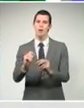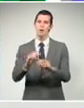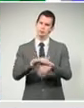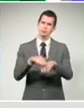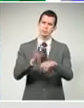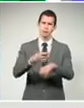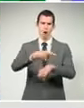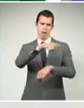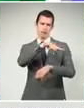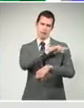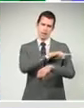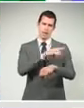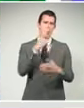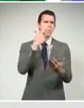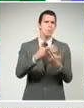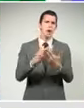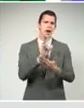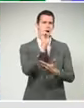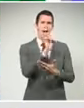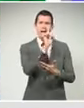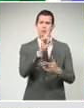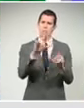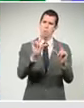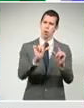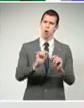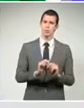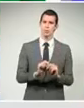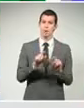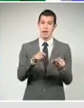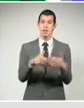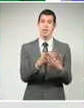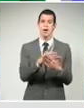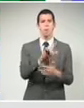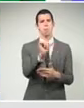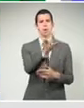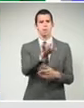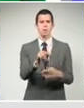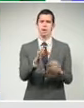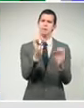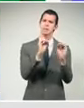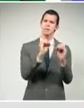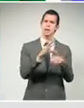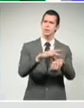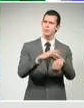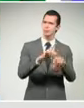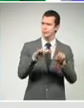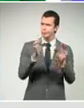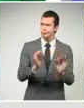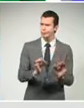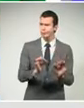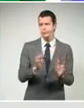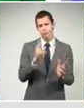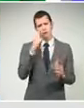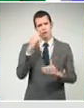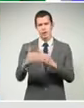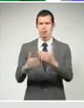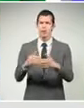fue el día que no se diagnosticaron casos. Con este comportamiento de los casos